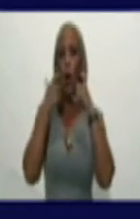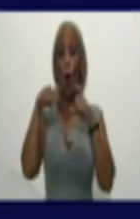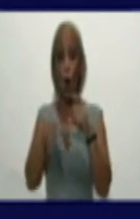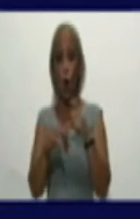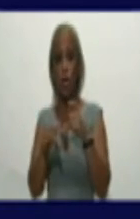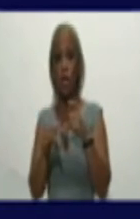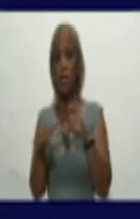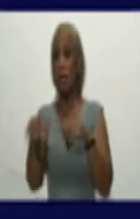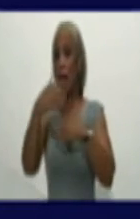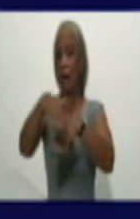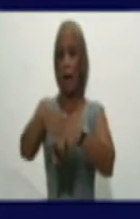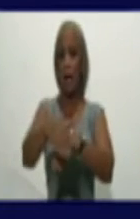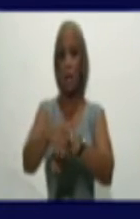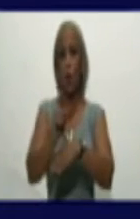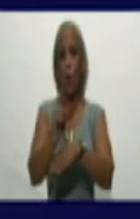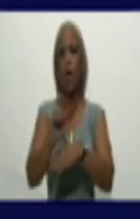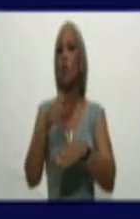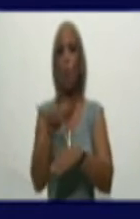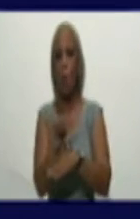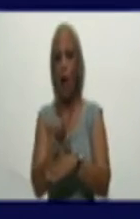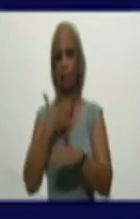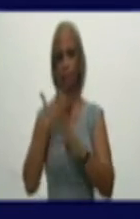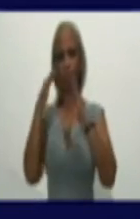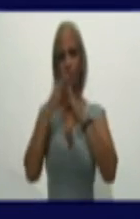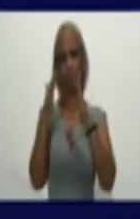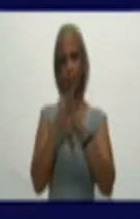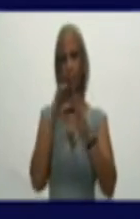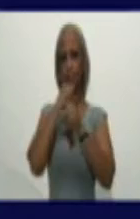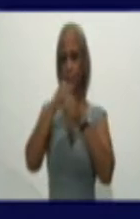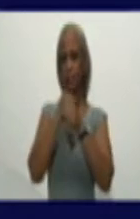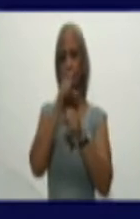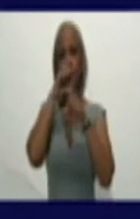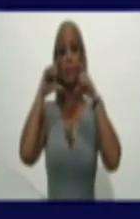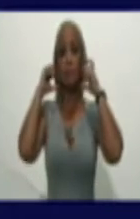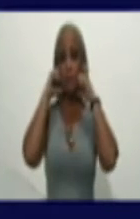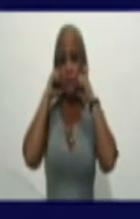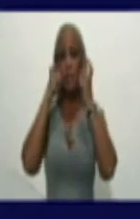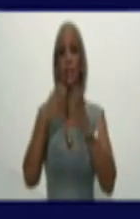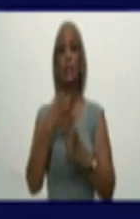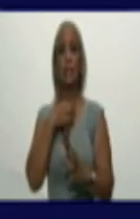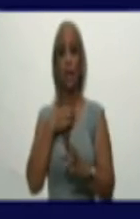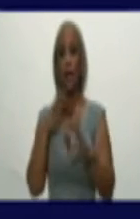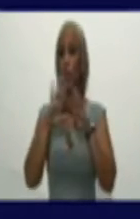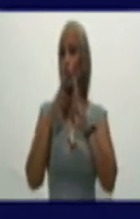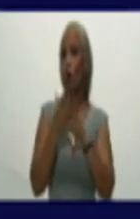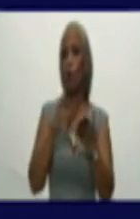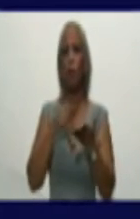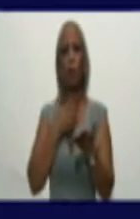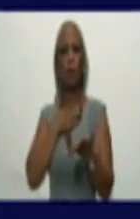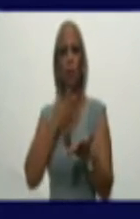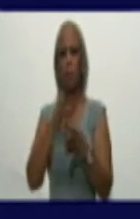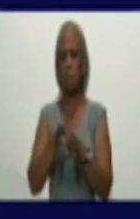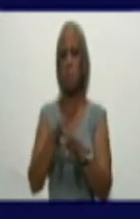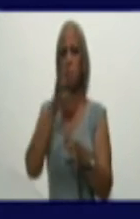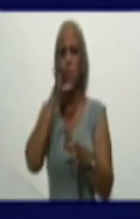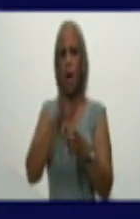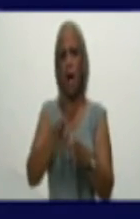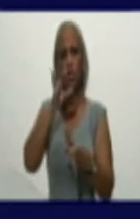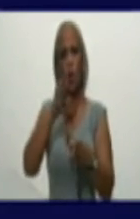usar de manera permanente dentro del hogar. Es importante que cada persona dentro de su hogar tenga sus propios utensilios, su vaso,